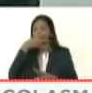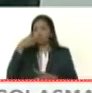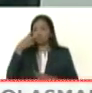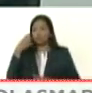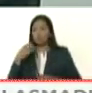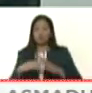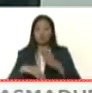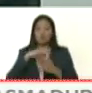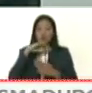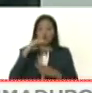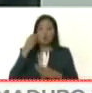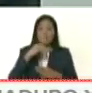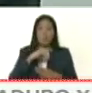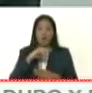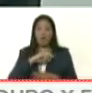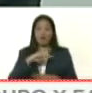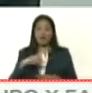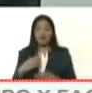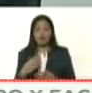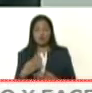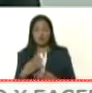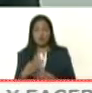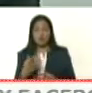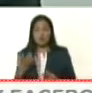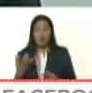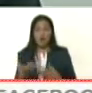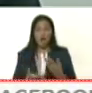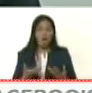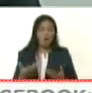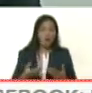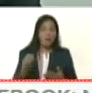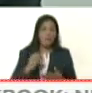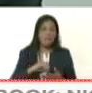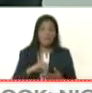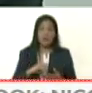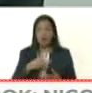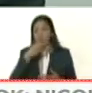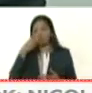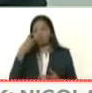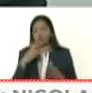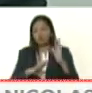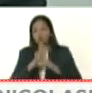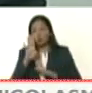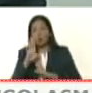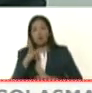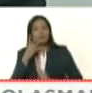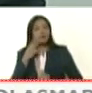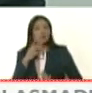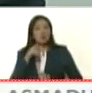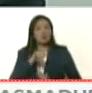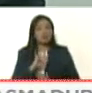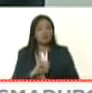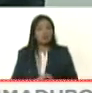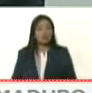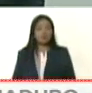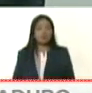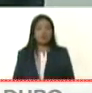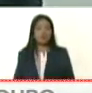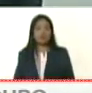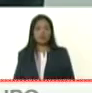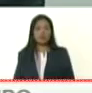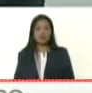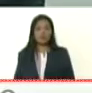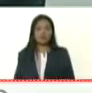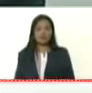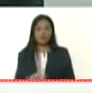por acción de alcaloide, conocida como cocaína, acaso no, no vio toda